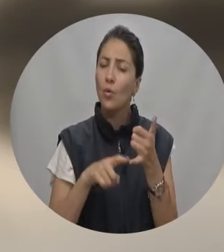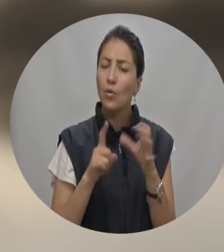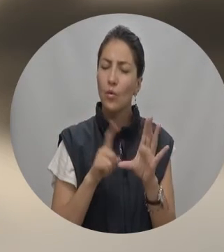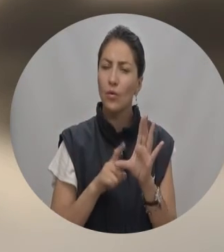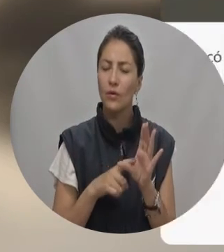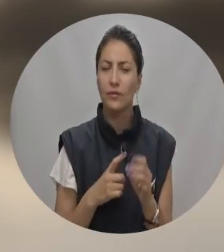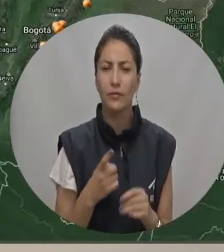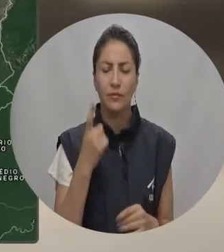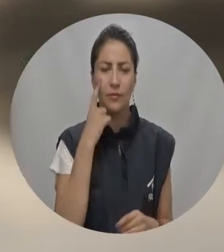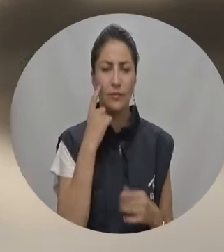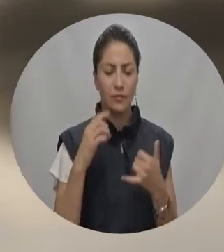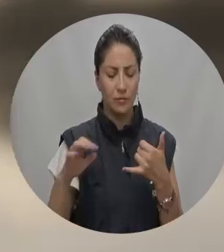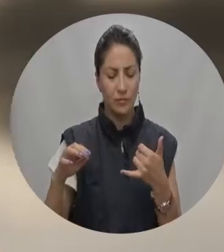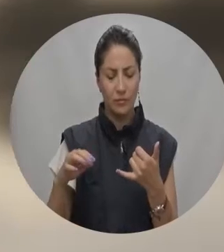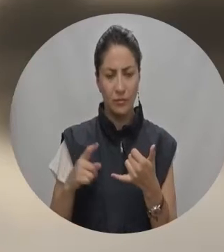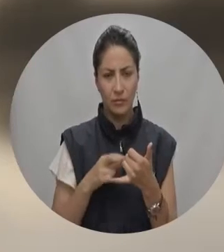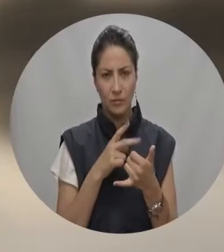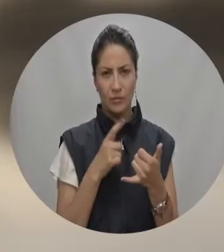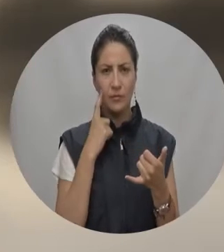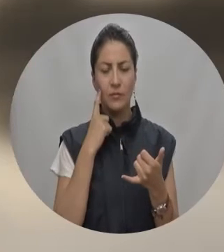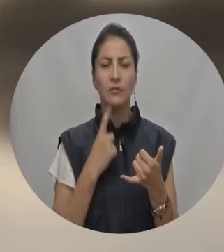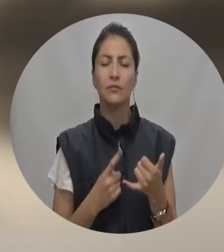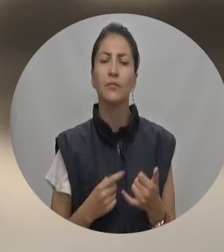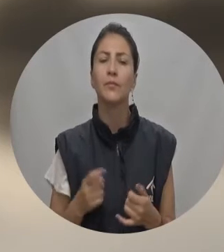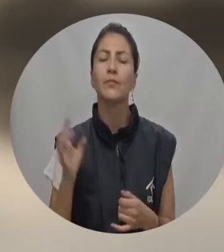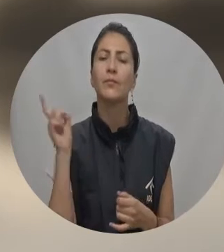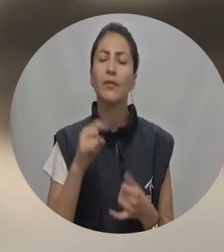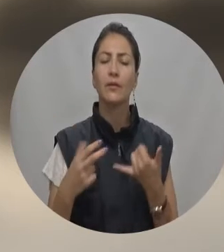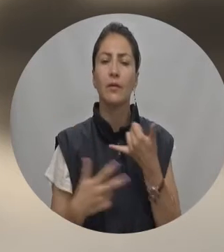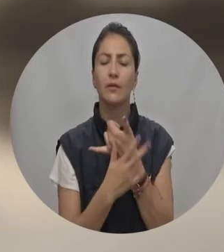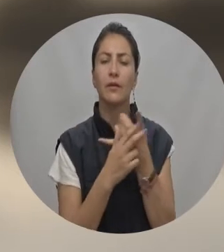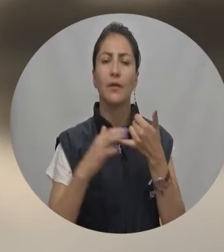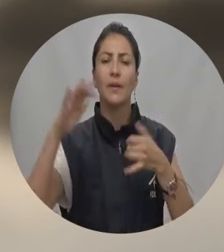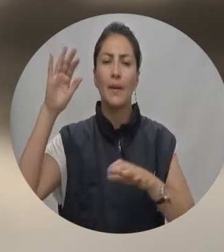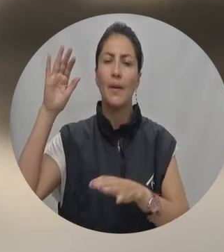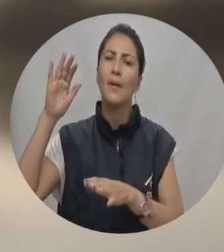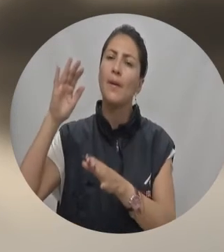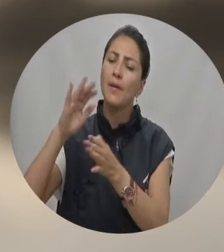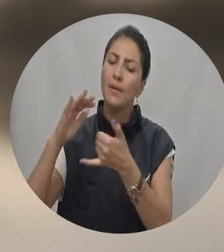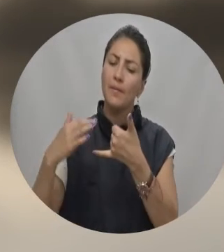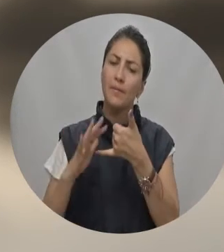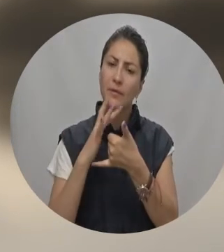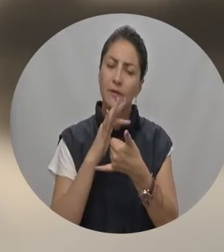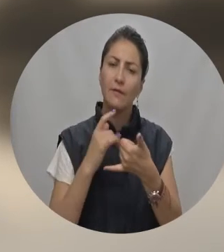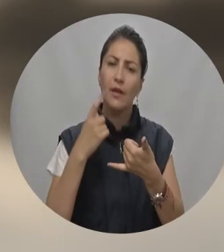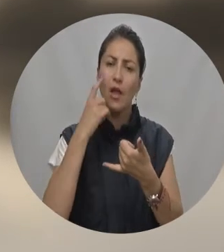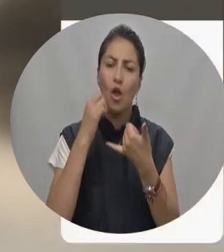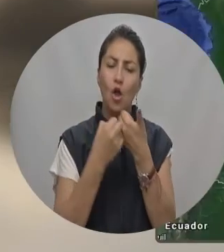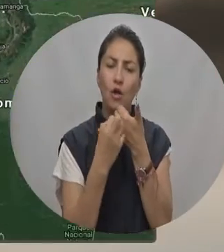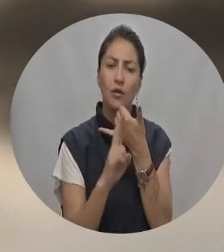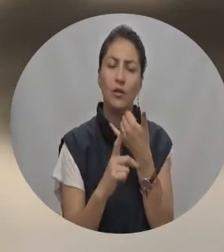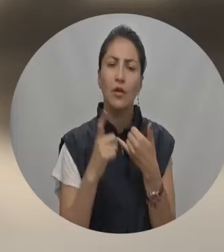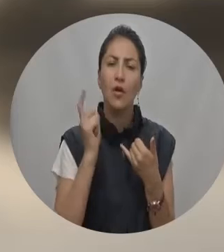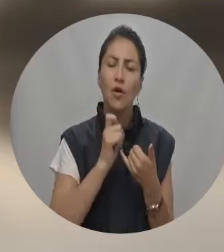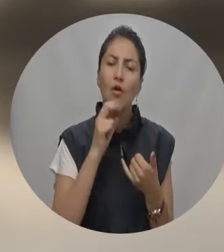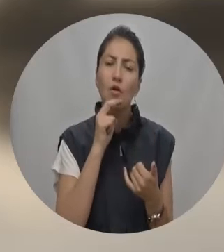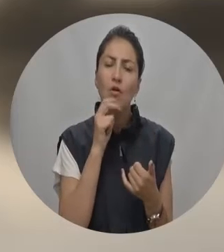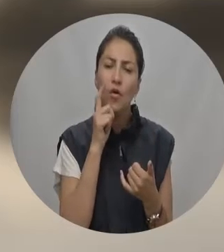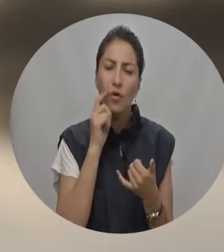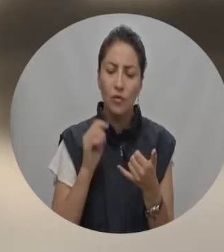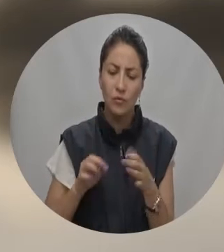en La Guajira. Alerta roja por deslizamientos en Chocó. Alerta naranja en las regiones Andina, Pacífica y